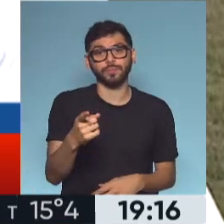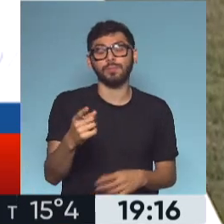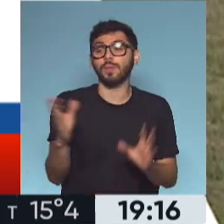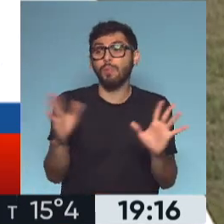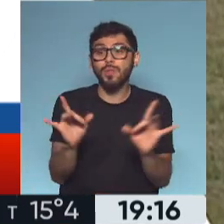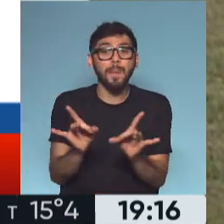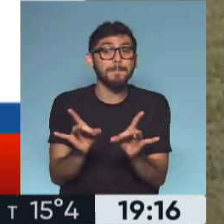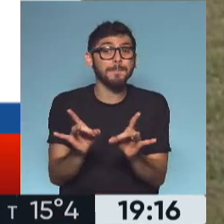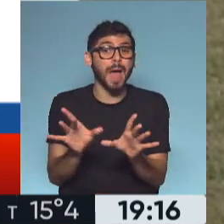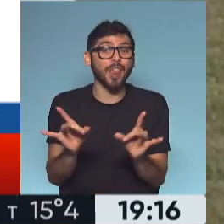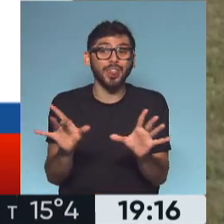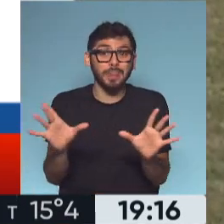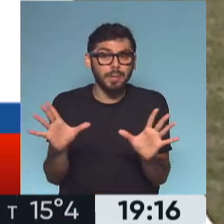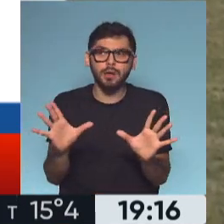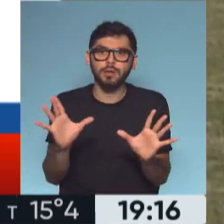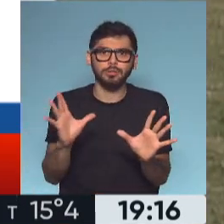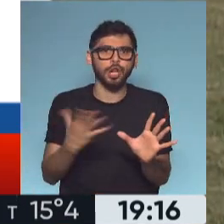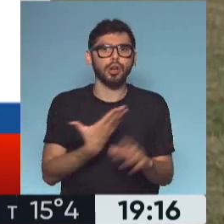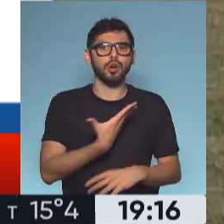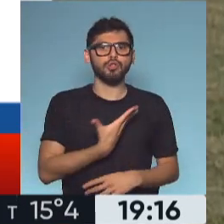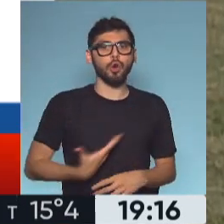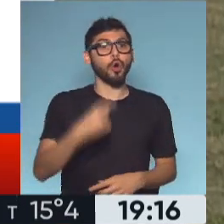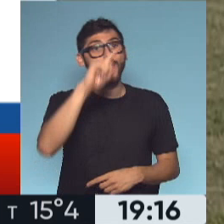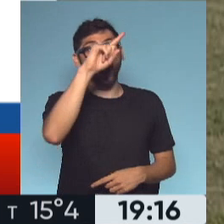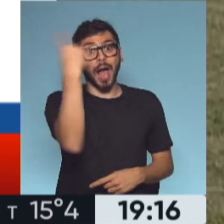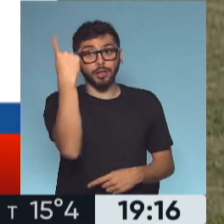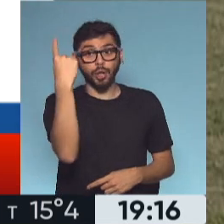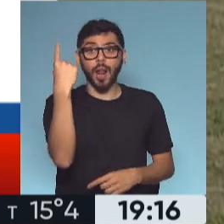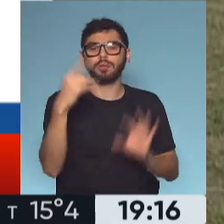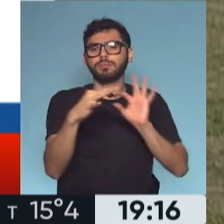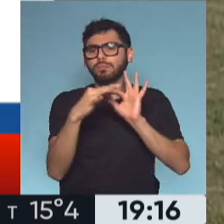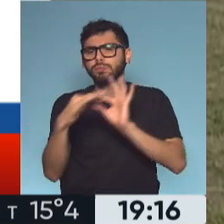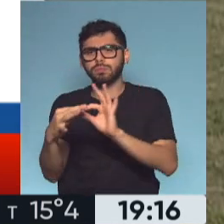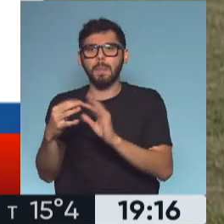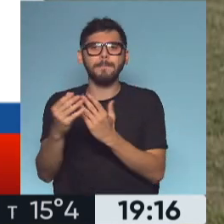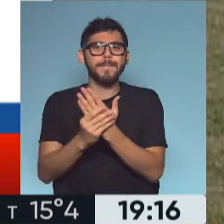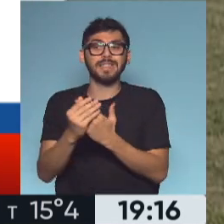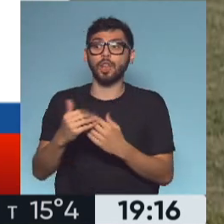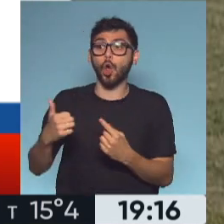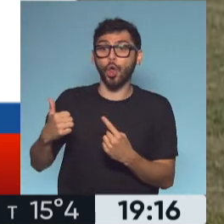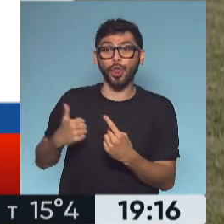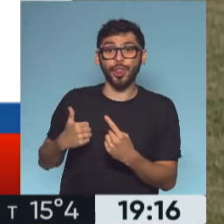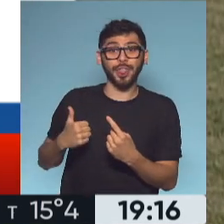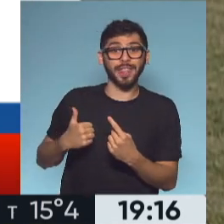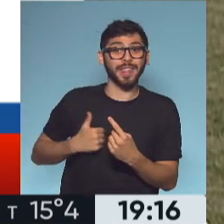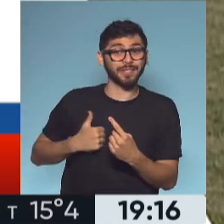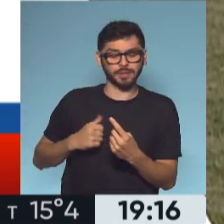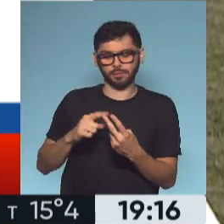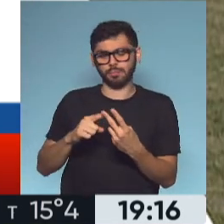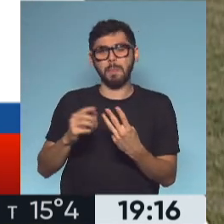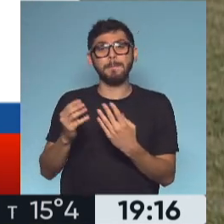pandemia hayamos trabajado un gobierno nacional con el Ministerio de Defensa, el gobierno